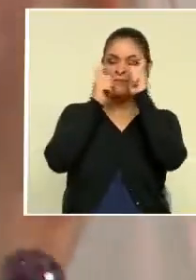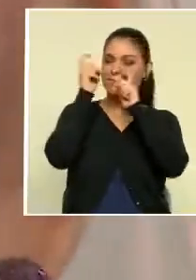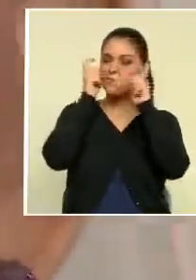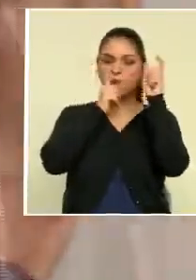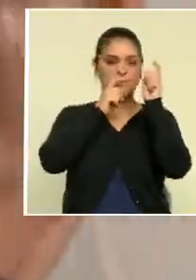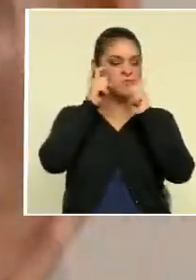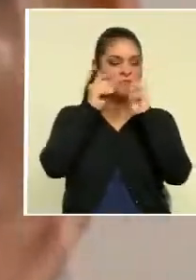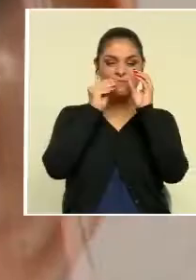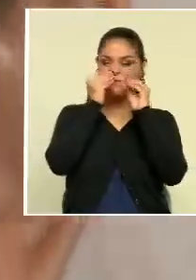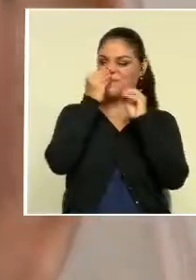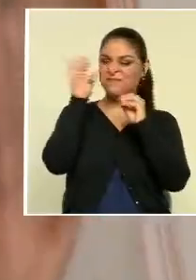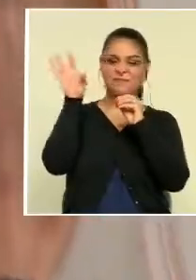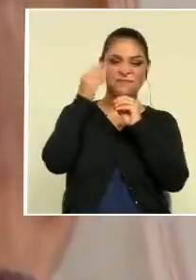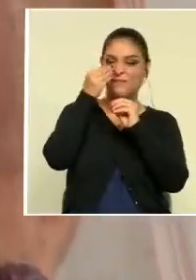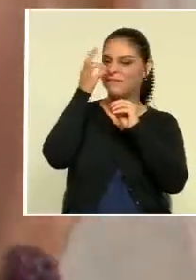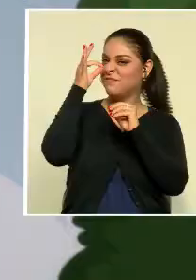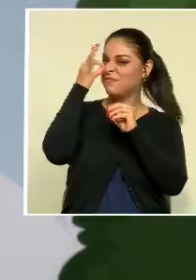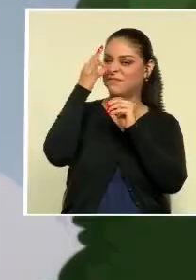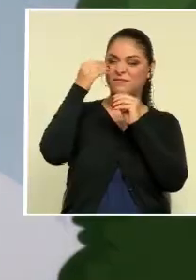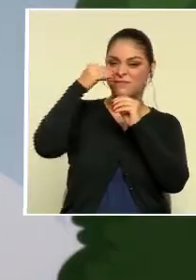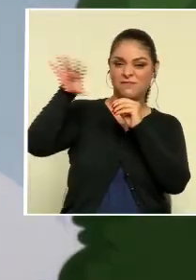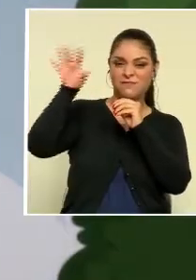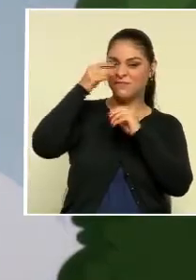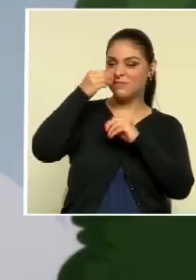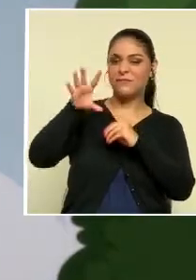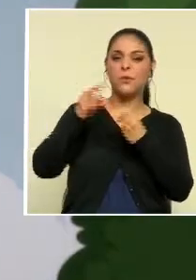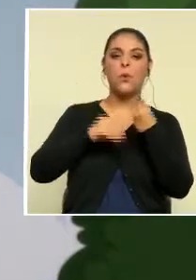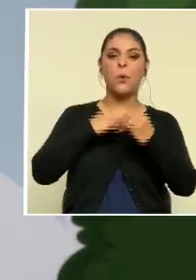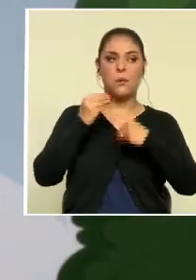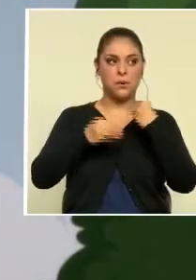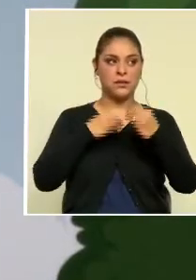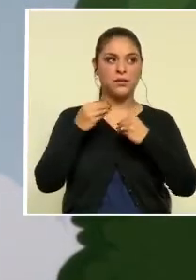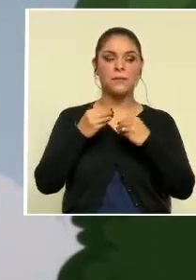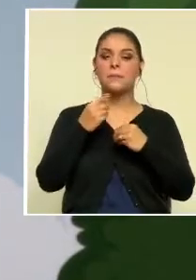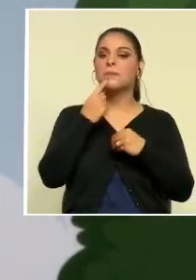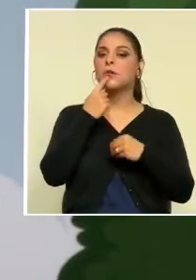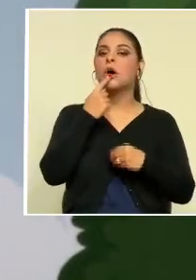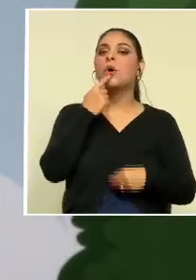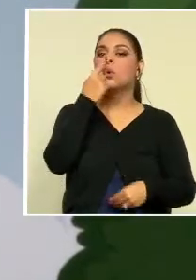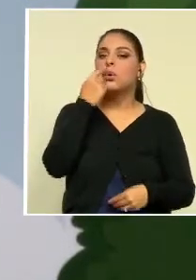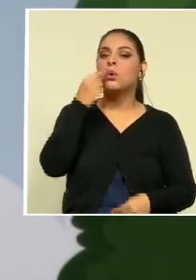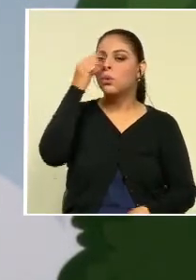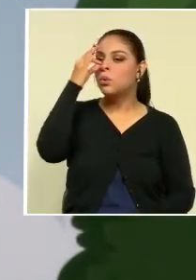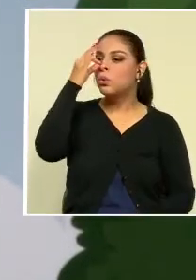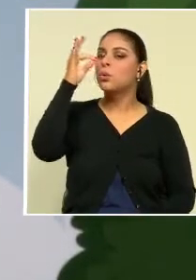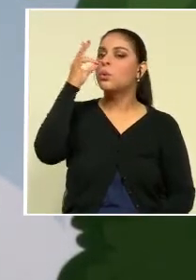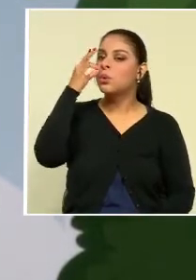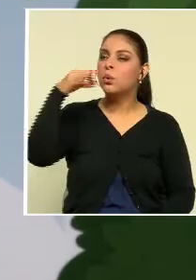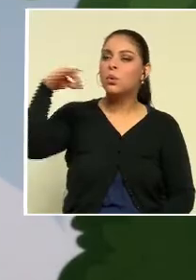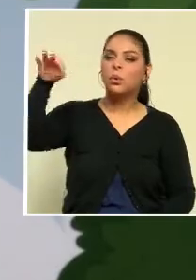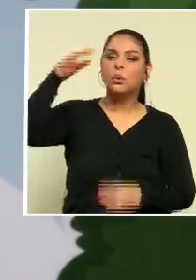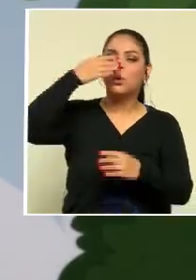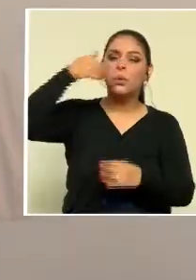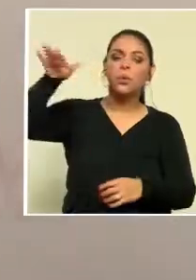como quitamos estamos quilla como cómo le hacemos supremos niños y niñas